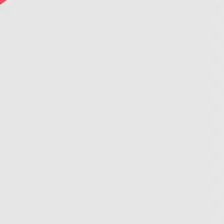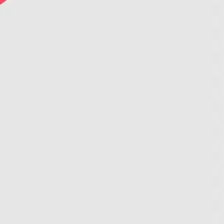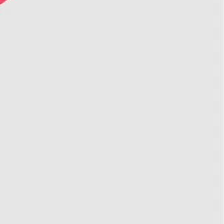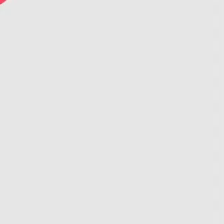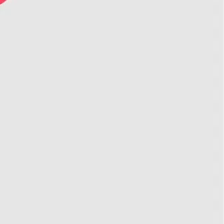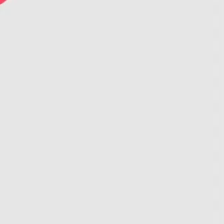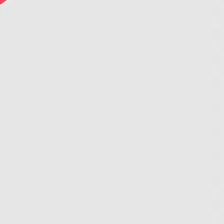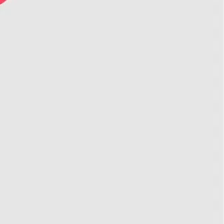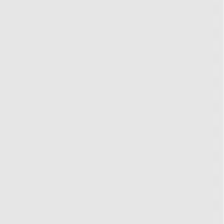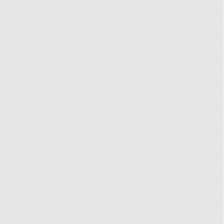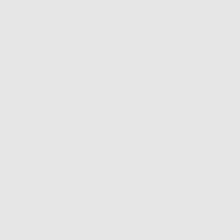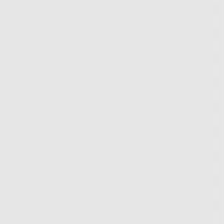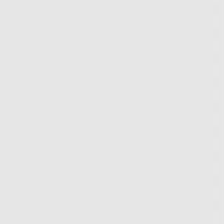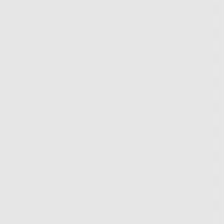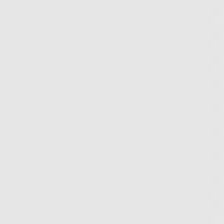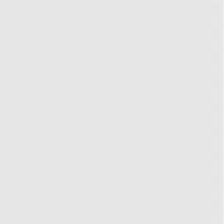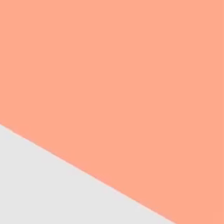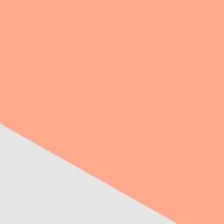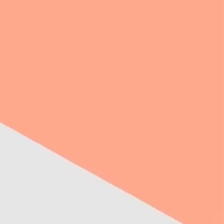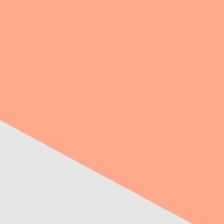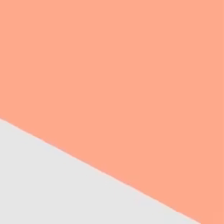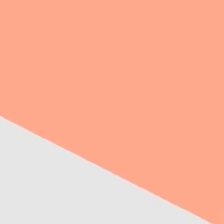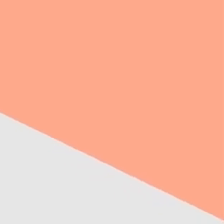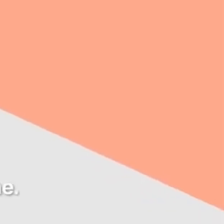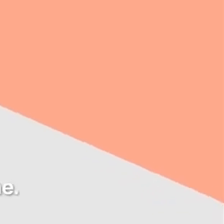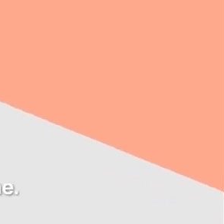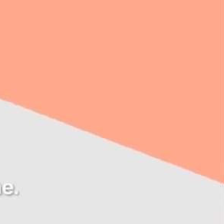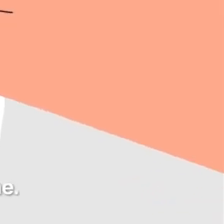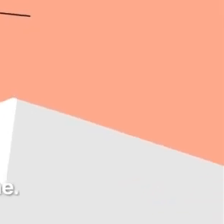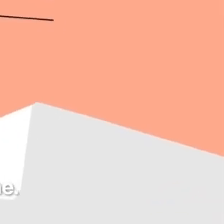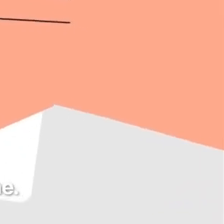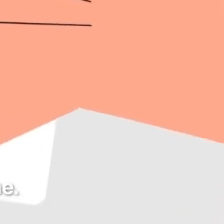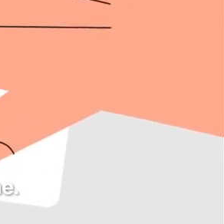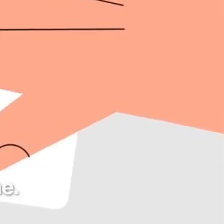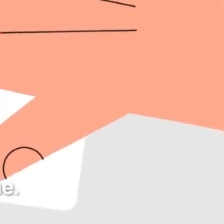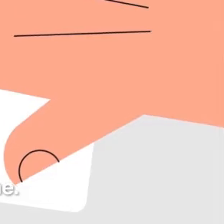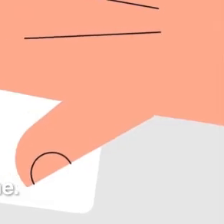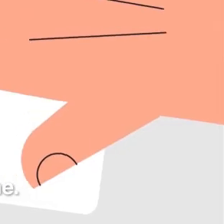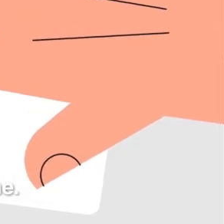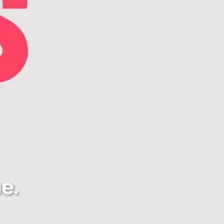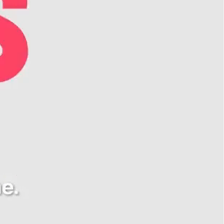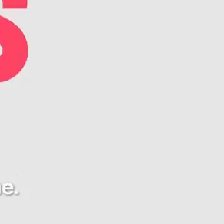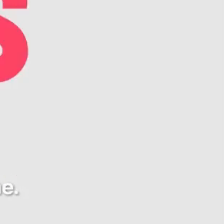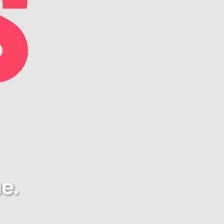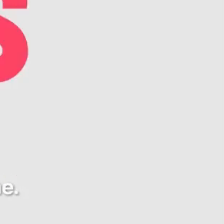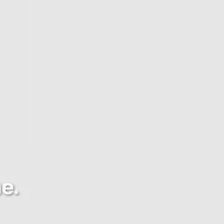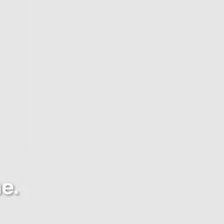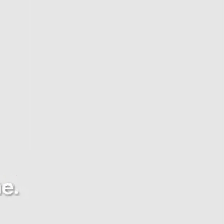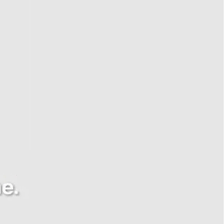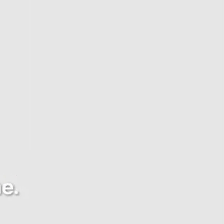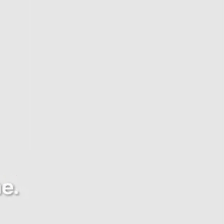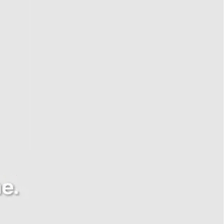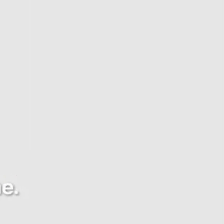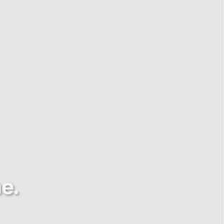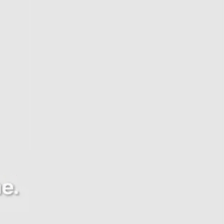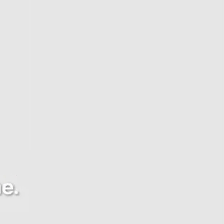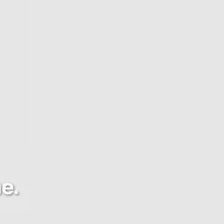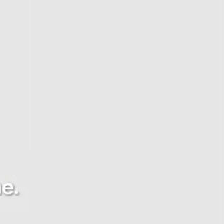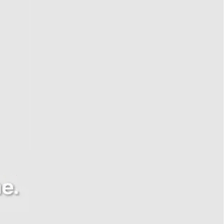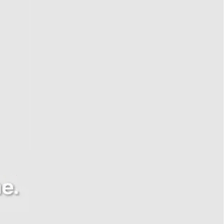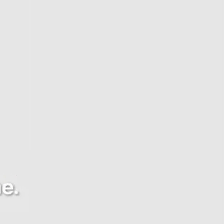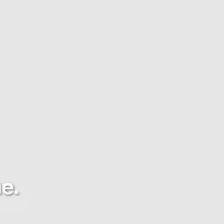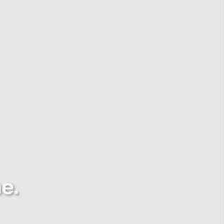Defensoría de la Niñez participó con observaciones en 11 proyectos de ley y envió recomendaciones de políticas públicas a Carabineros,